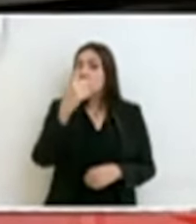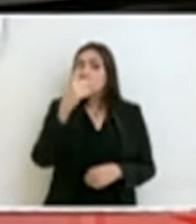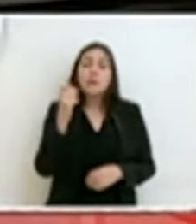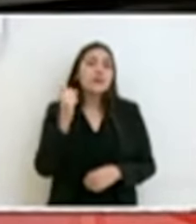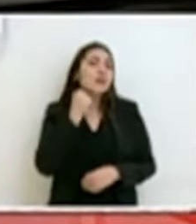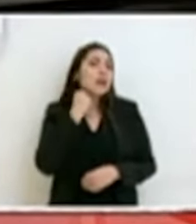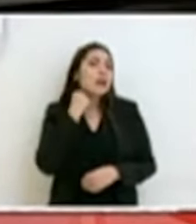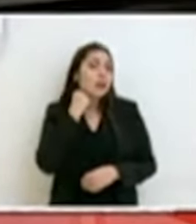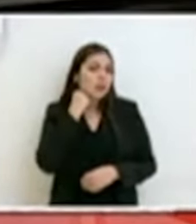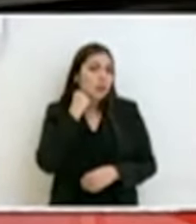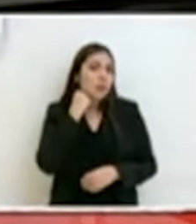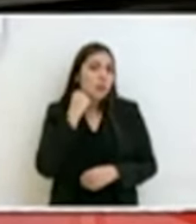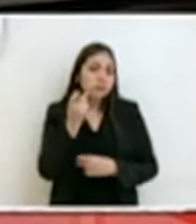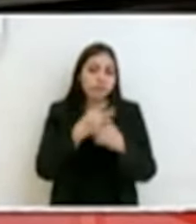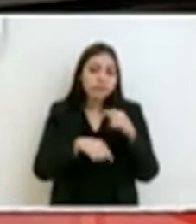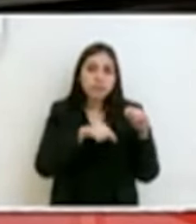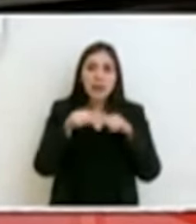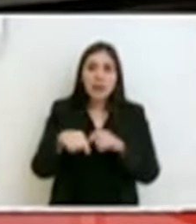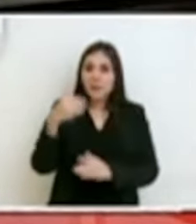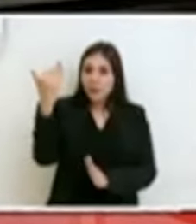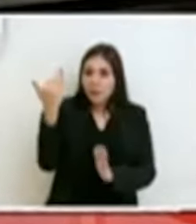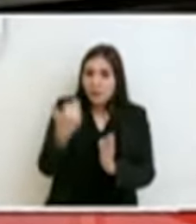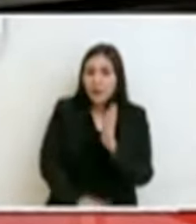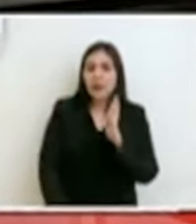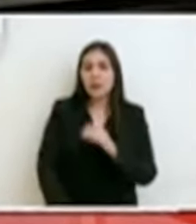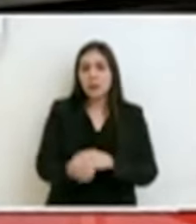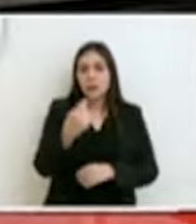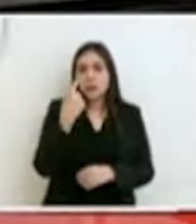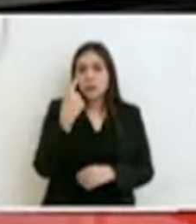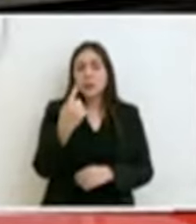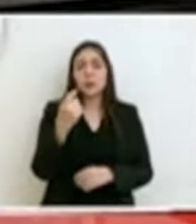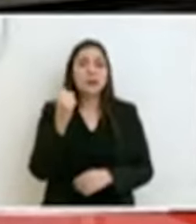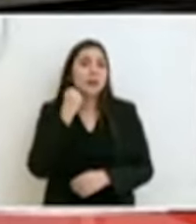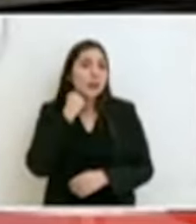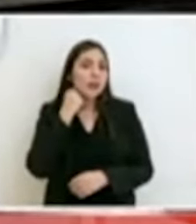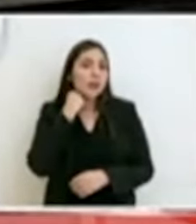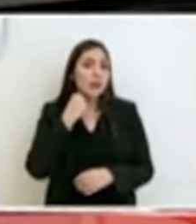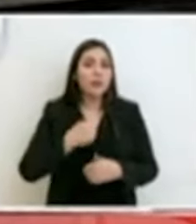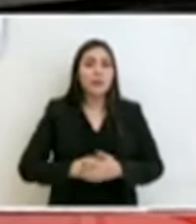senador! ¡Nos falta un senador! ¡Nos